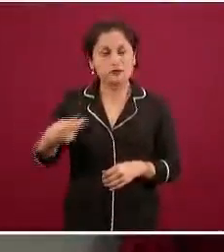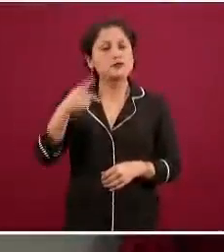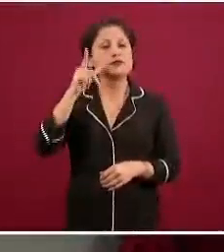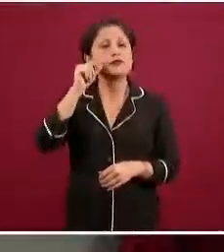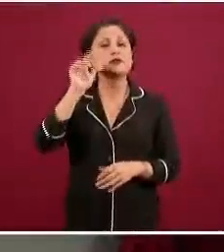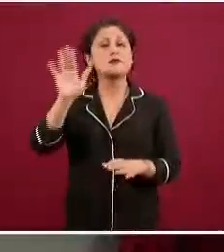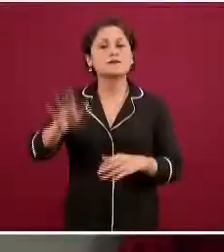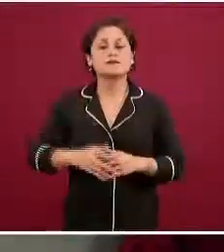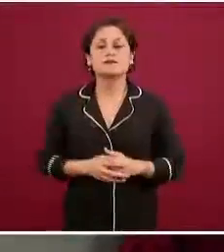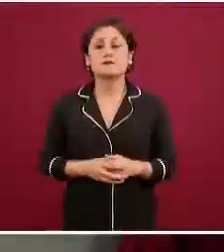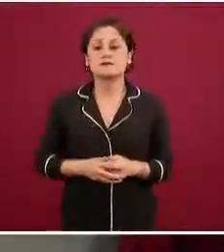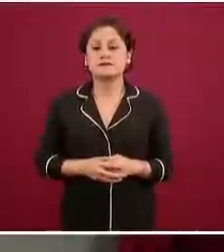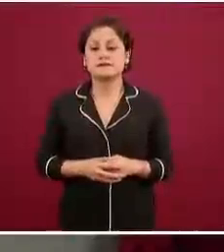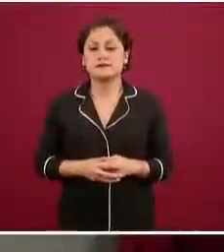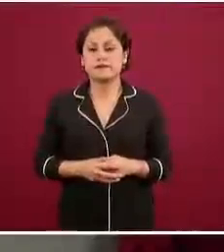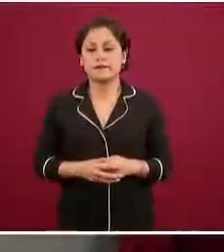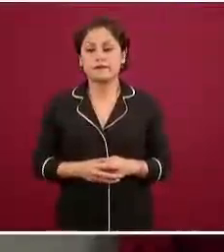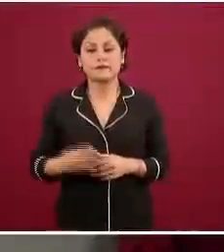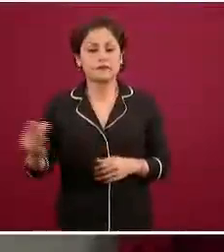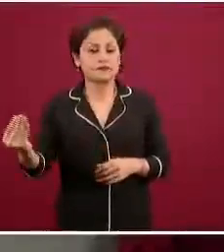decesos.